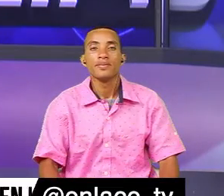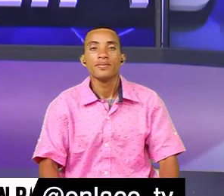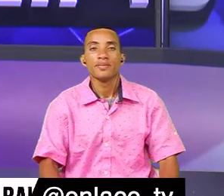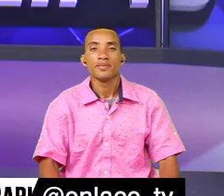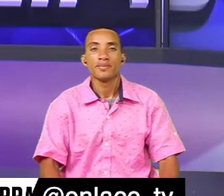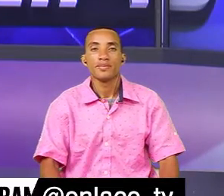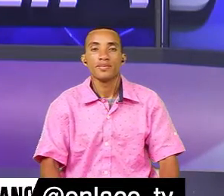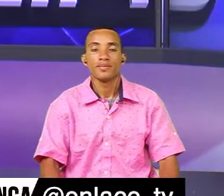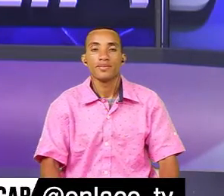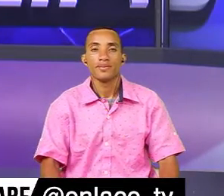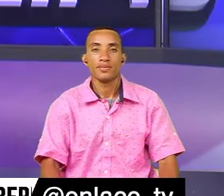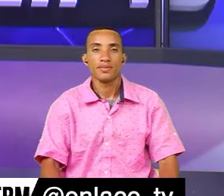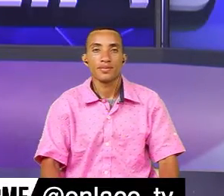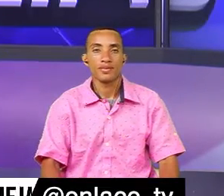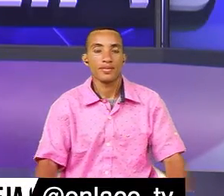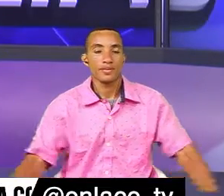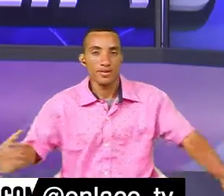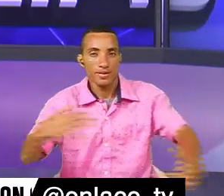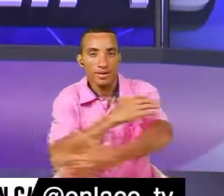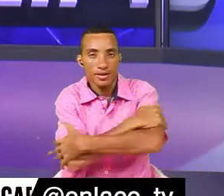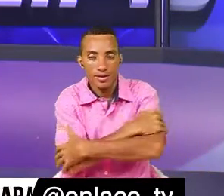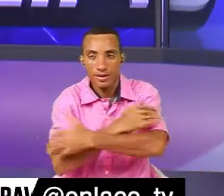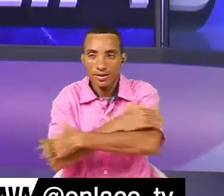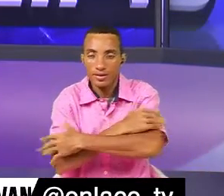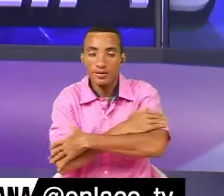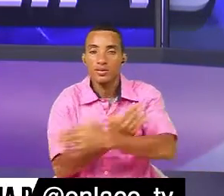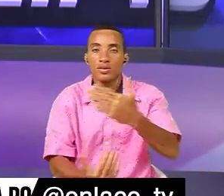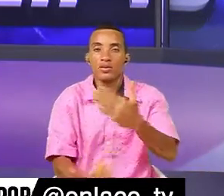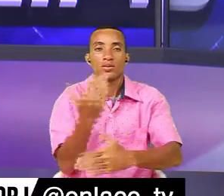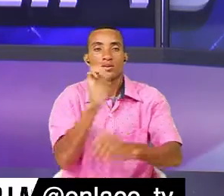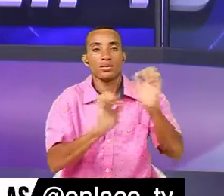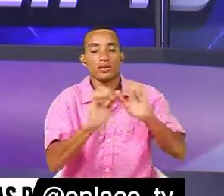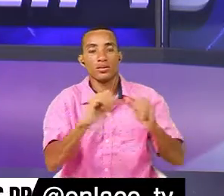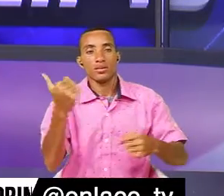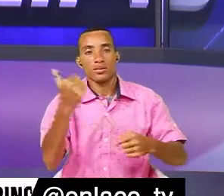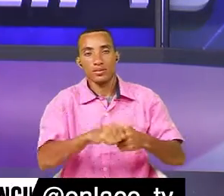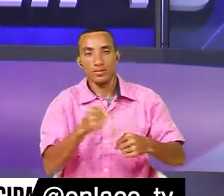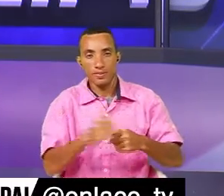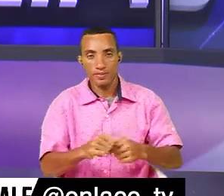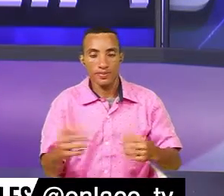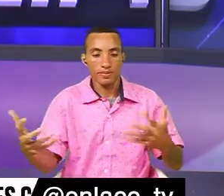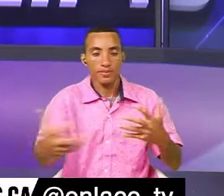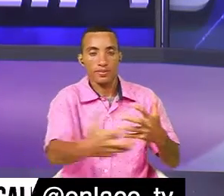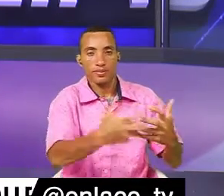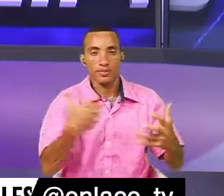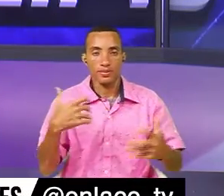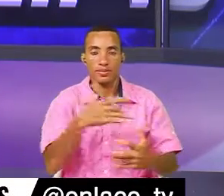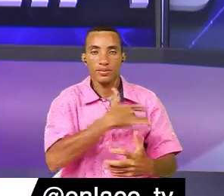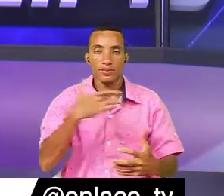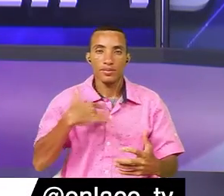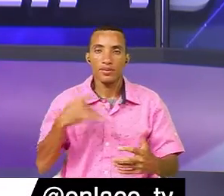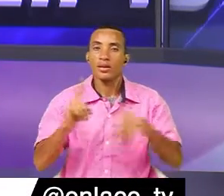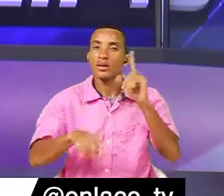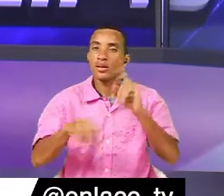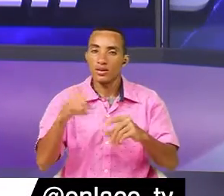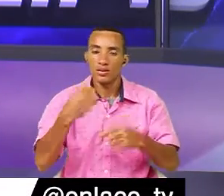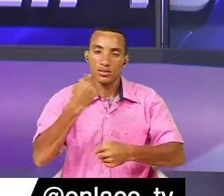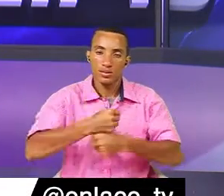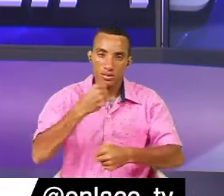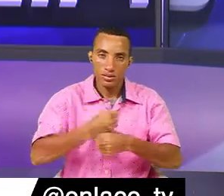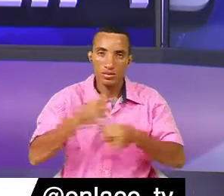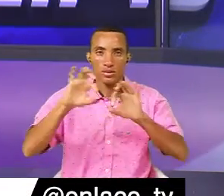Abrazatón, así se denominó nueva jornada por la defensa de Ecopetrol y el sistema de salud, incentivada por pensionados, trabajadores y familiares,